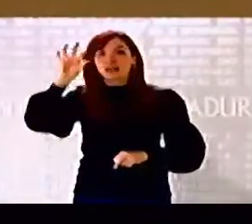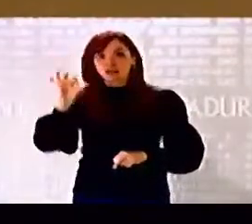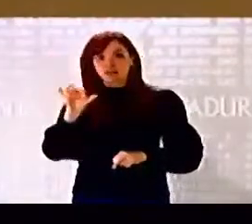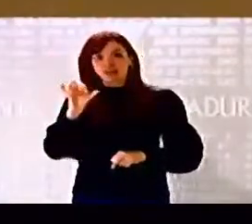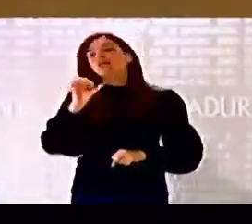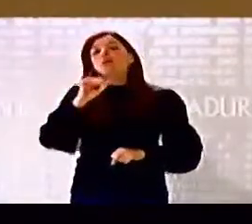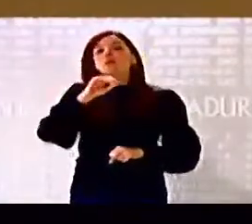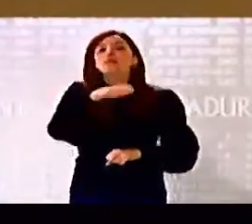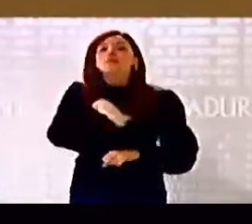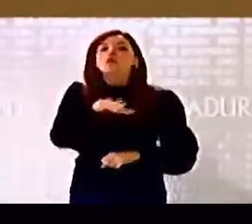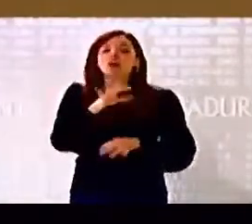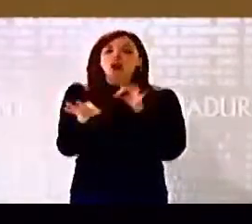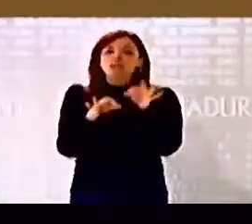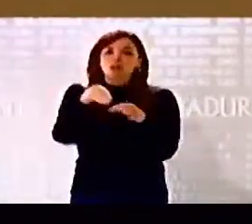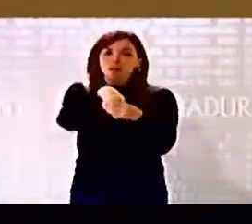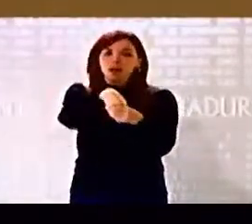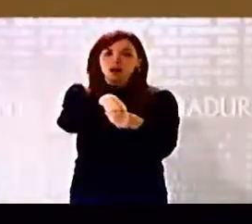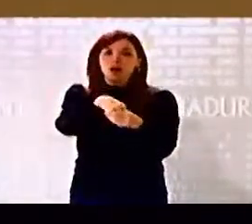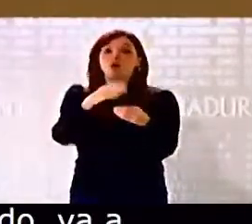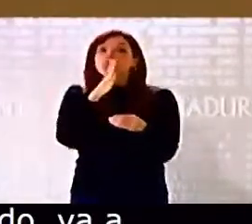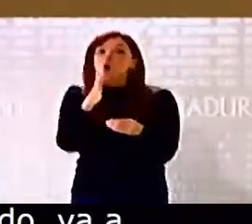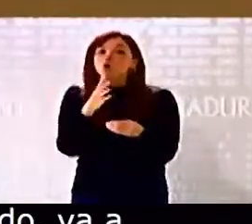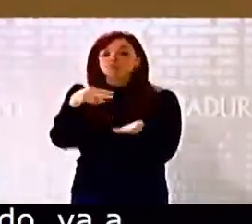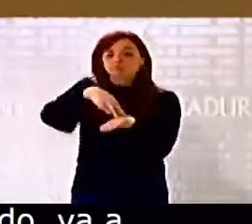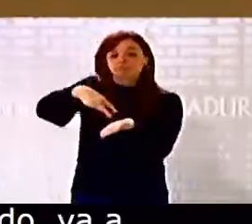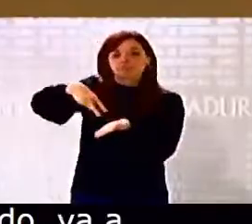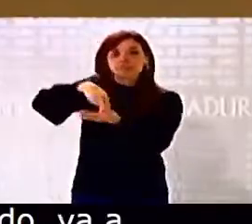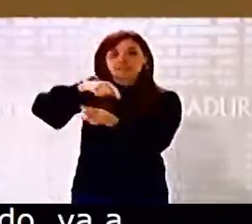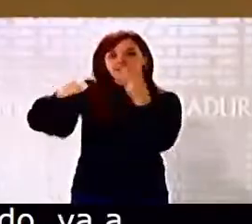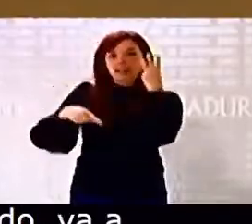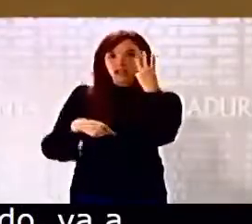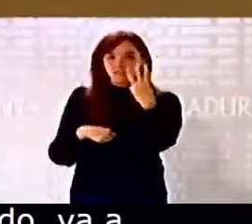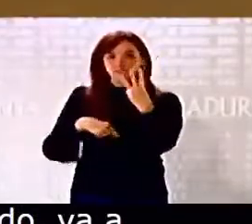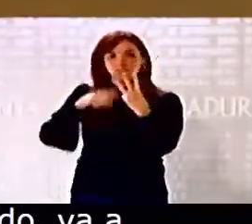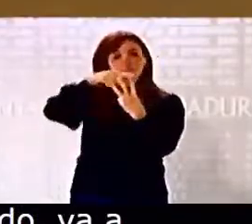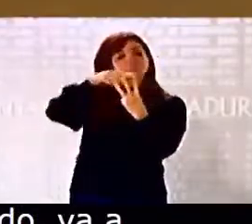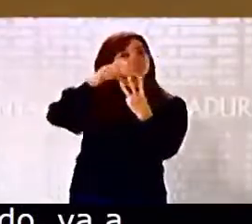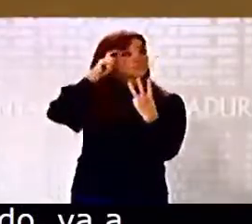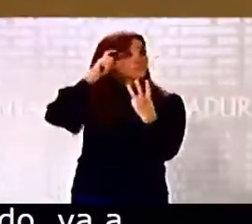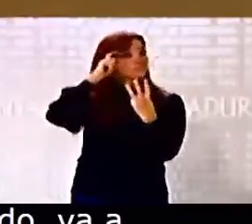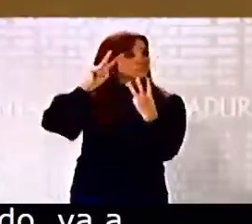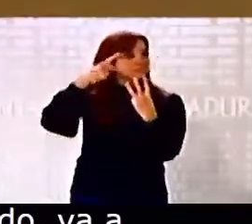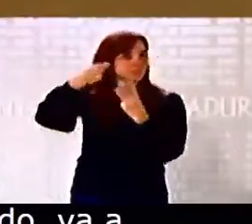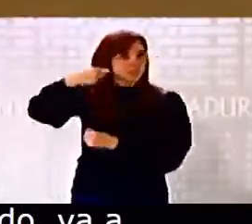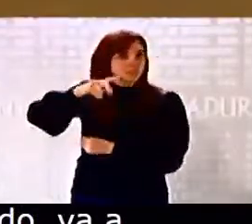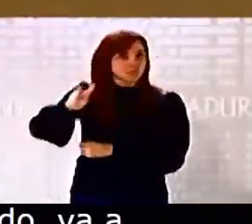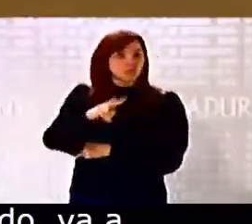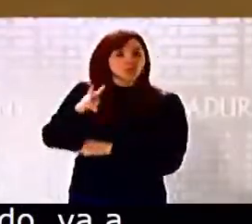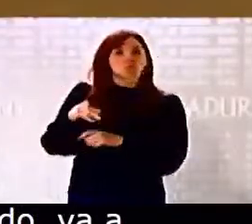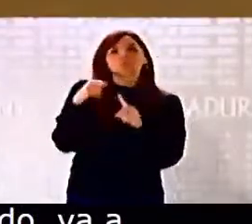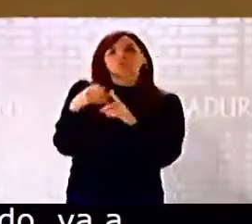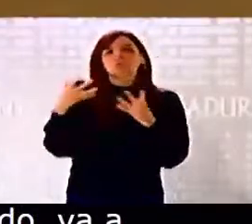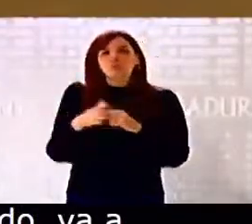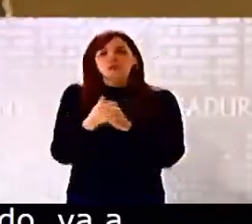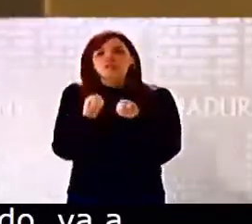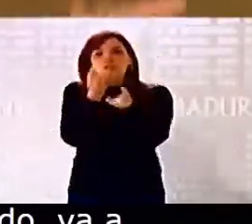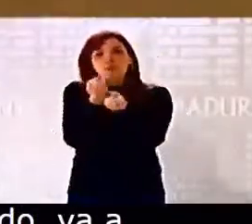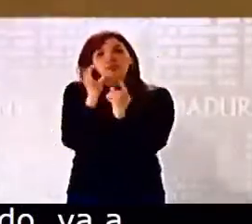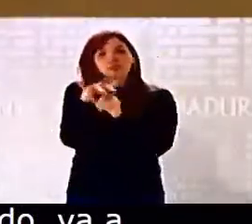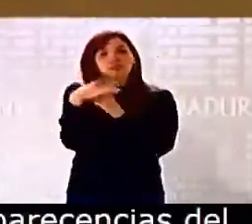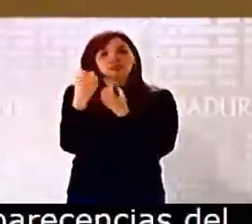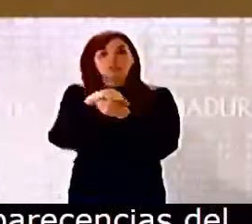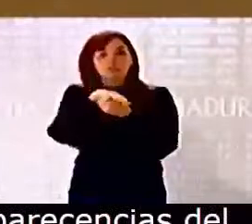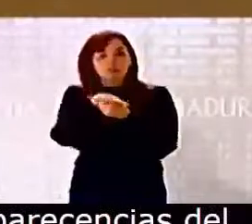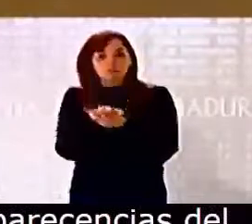hay 3 comparecencias a petición propias del Gobierno. La del vicepresidente segundo, para informar de la situación COVID y, por